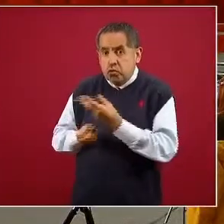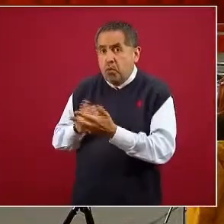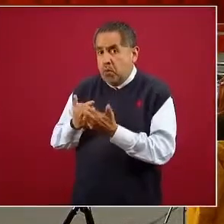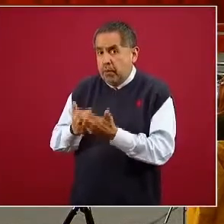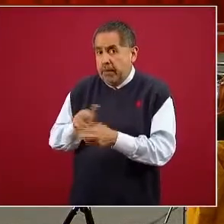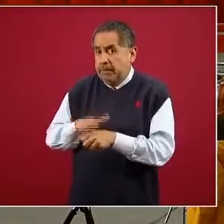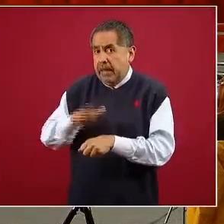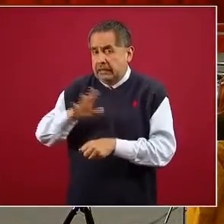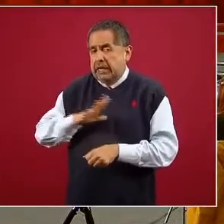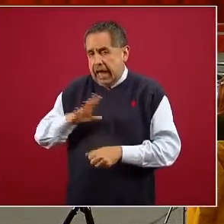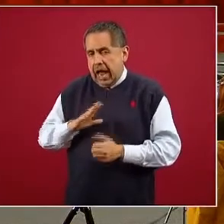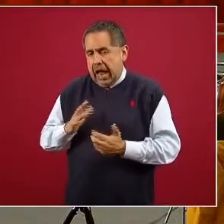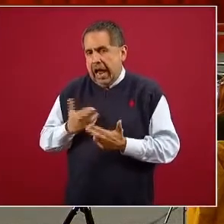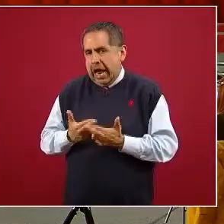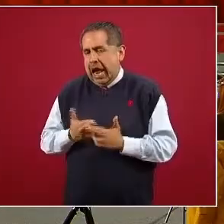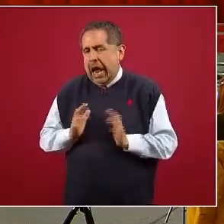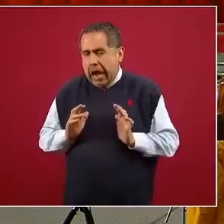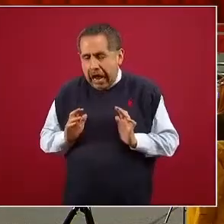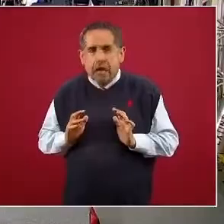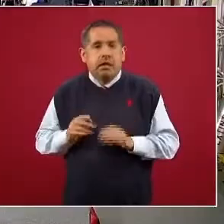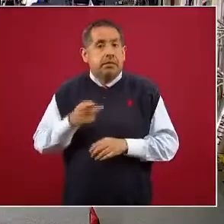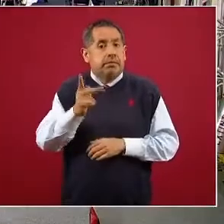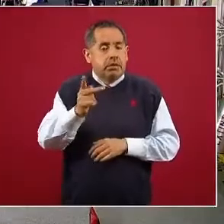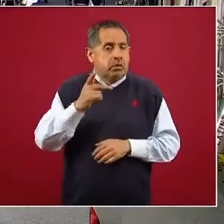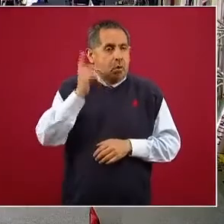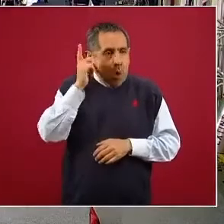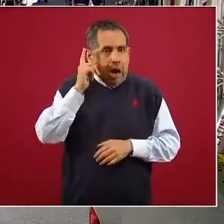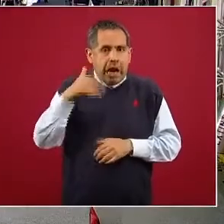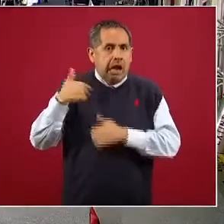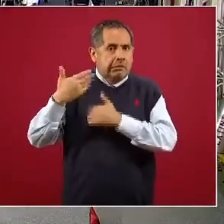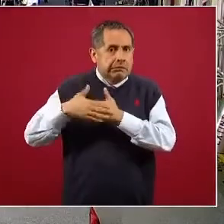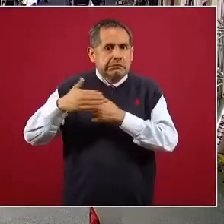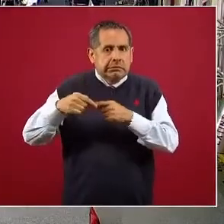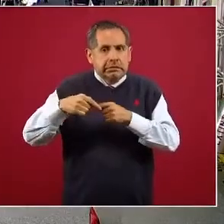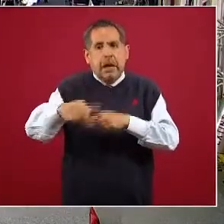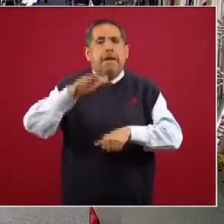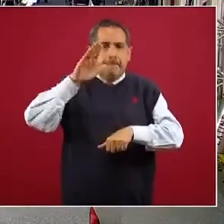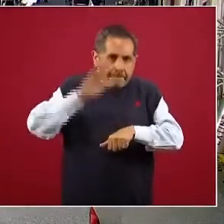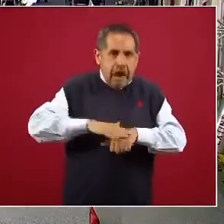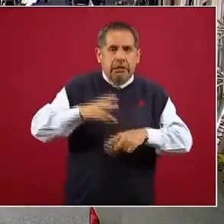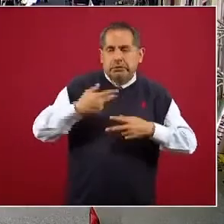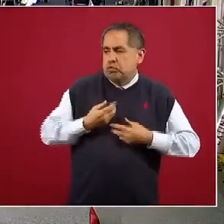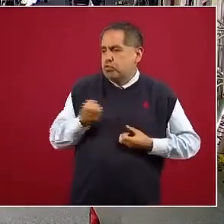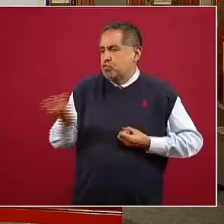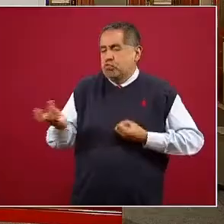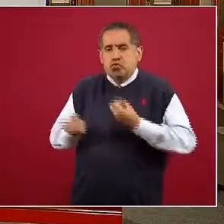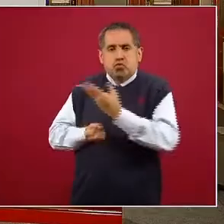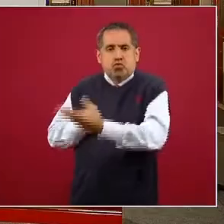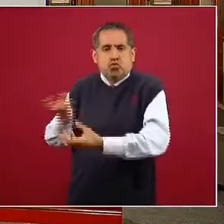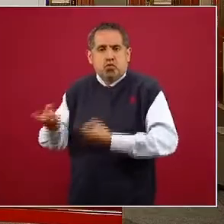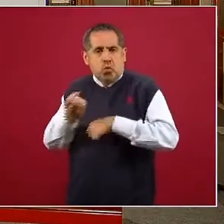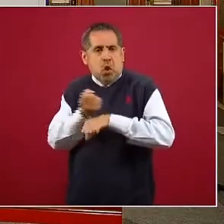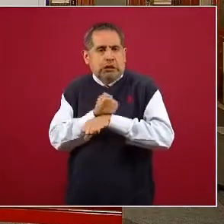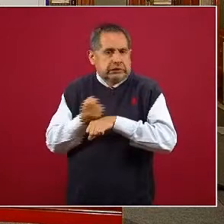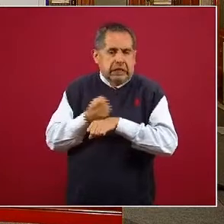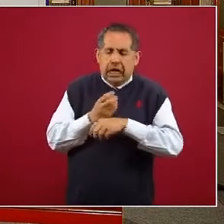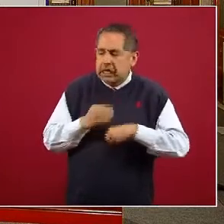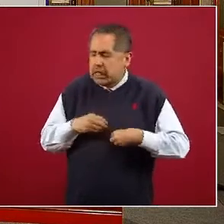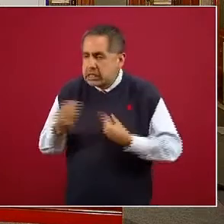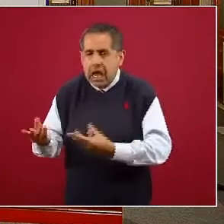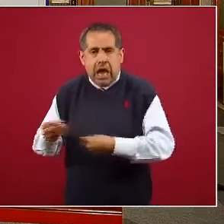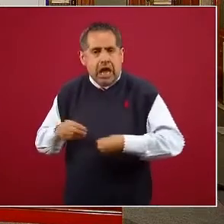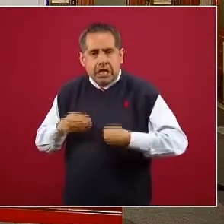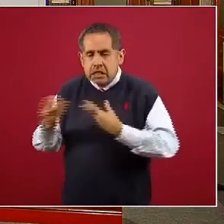comentado, pero esperamos que en las siguientes semanas se reavive más y más